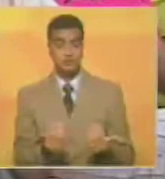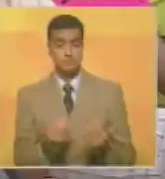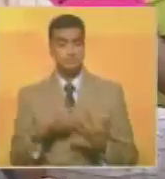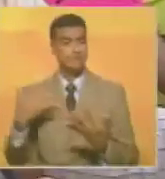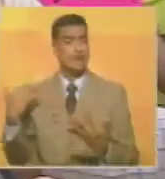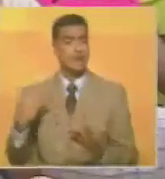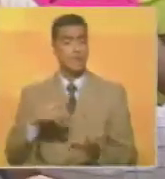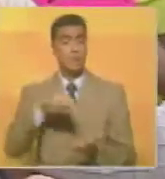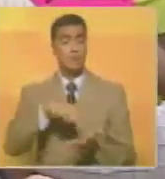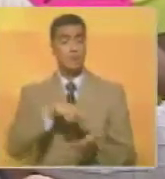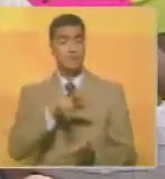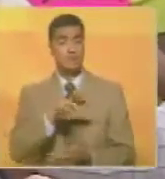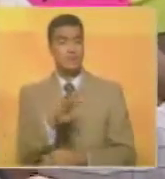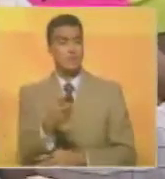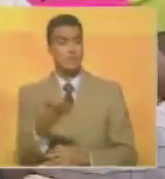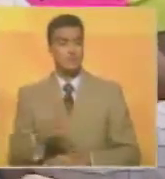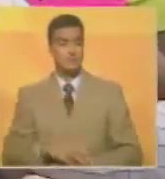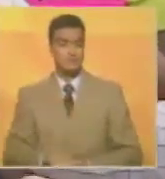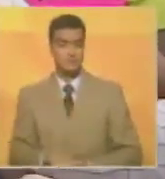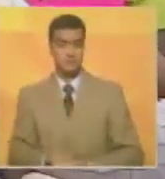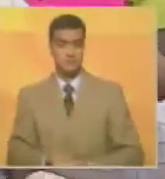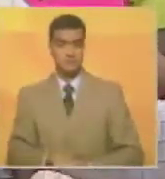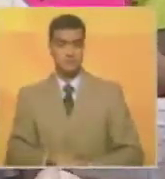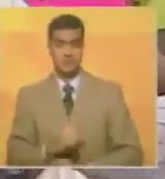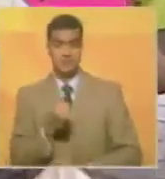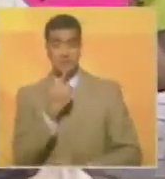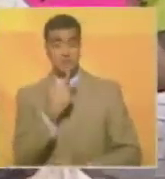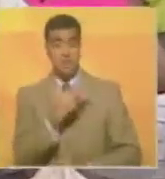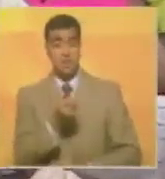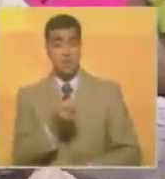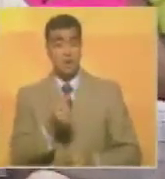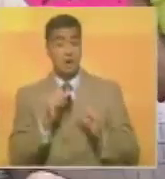año 2003 aproximadamente. Dicen que no van